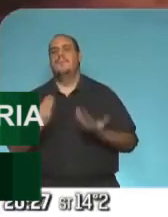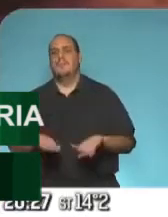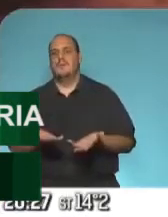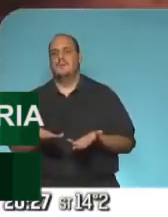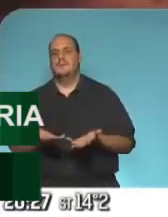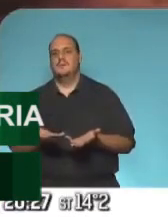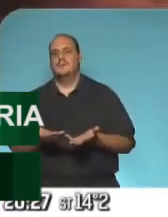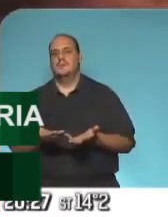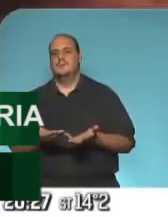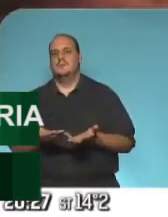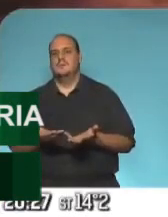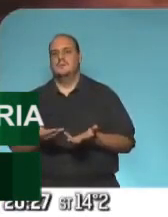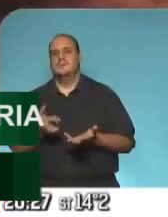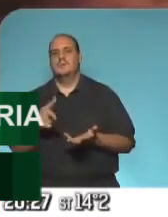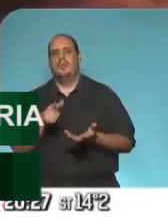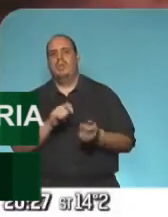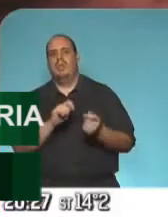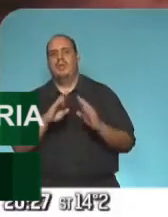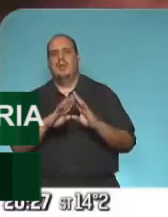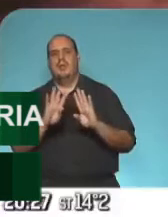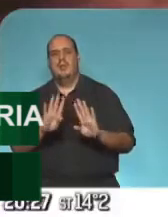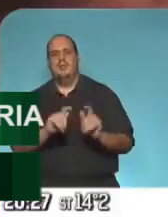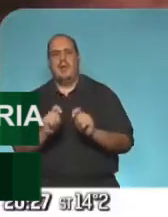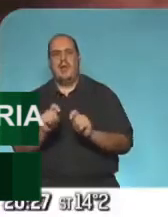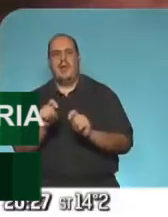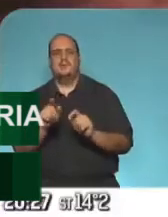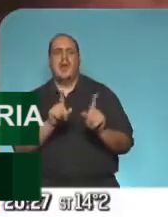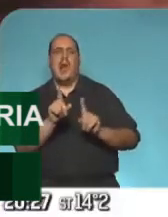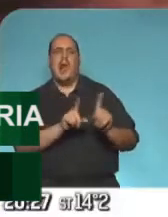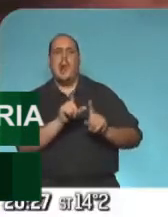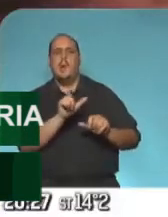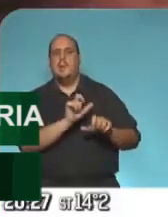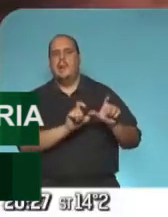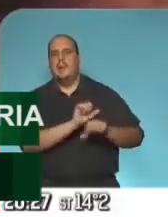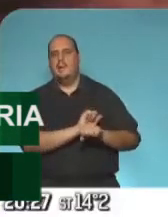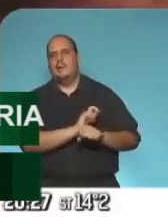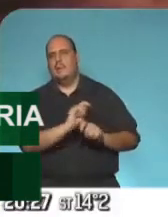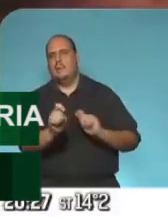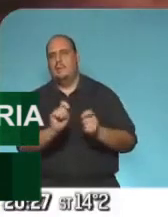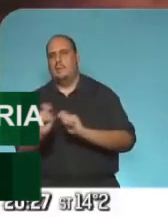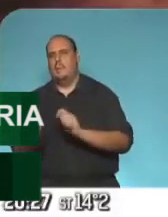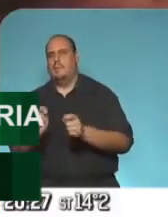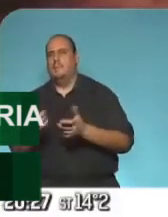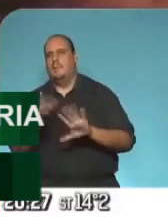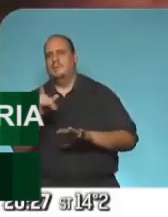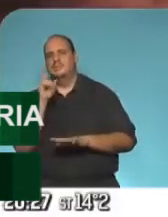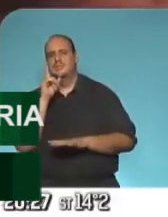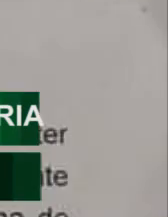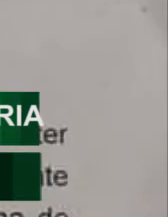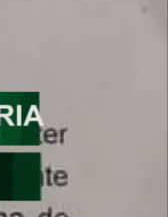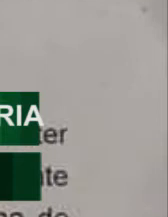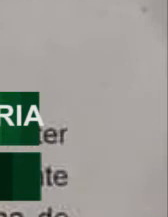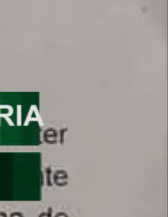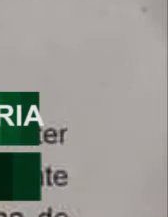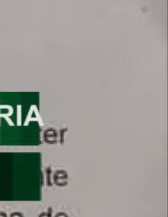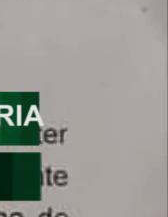ministro de Justicia de la provincia de Buenos Aires, que es Julio Alac, el mismo que era, recuerden, ahora empezó a ejercer una